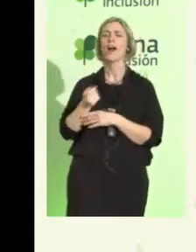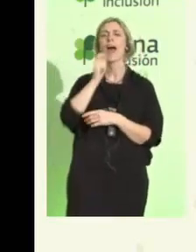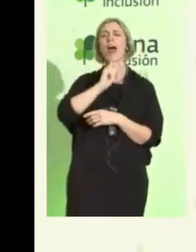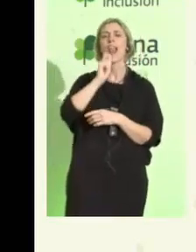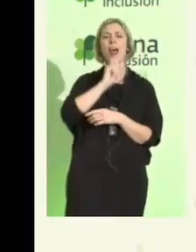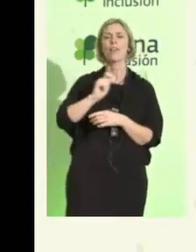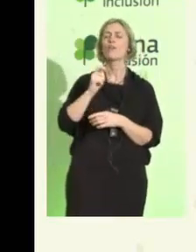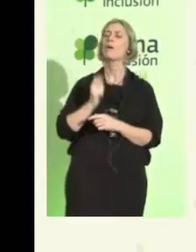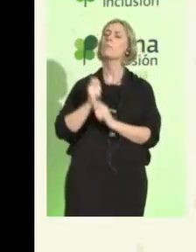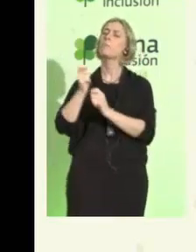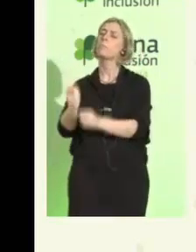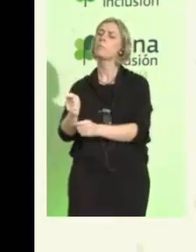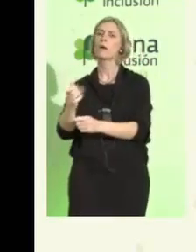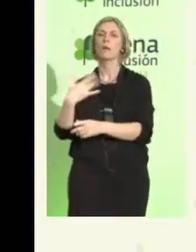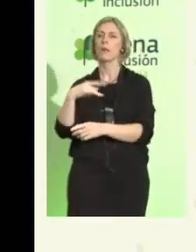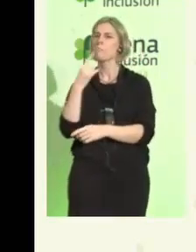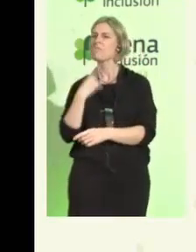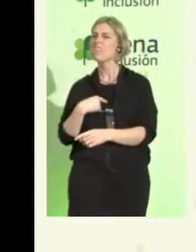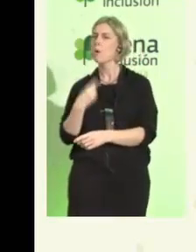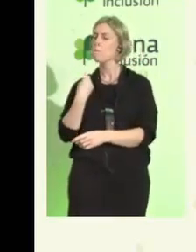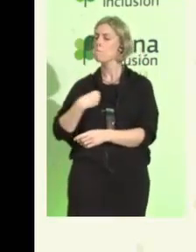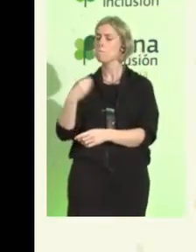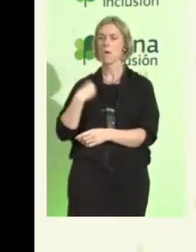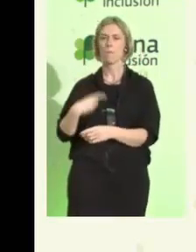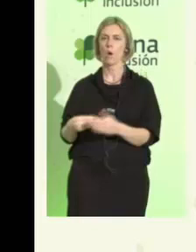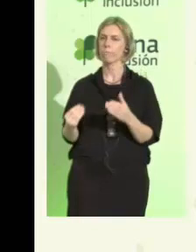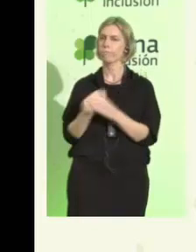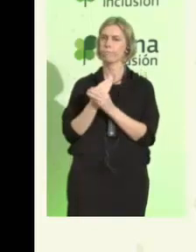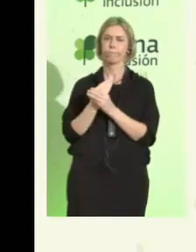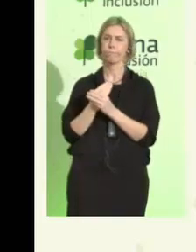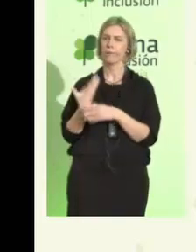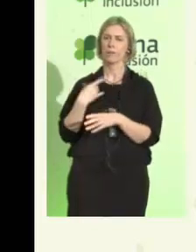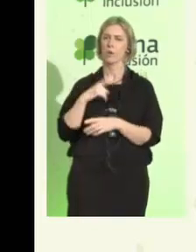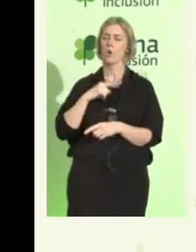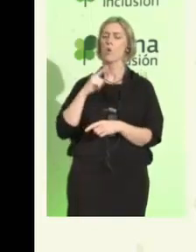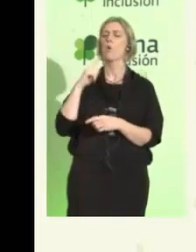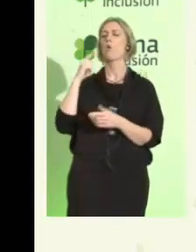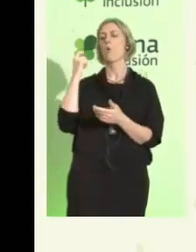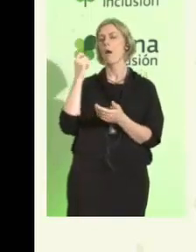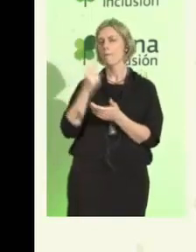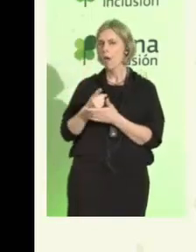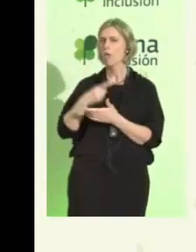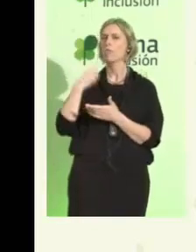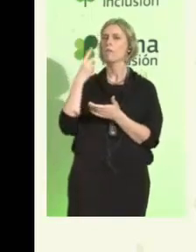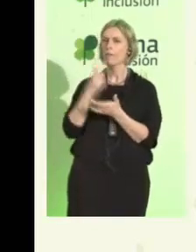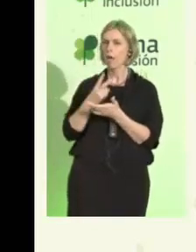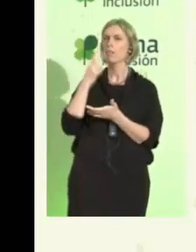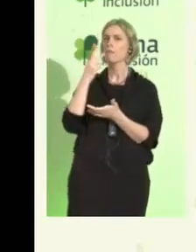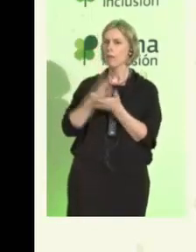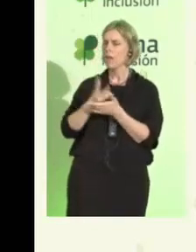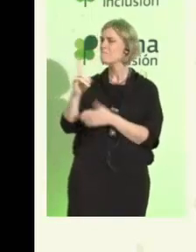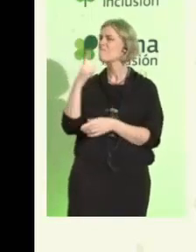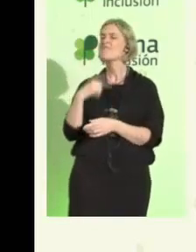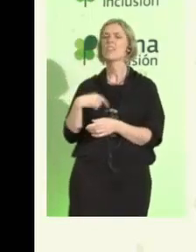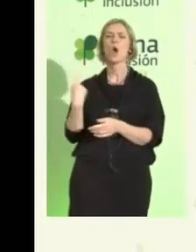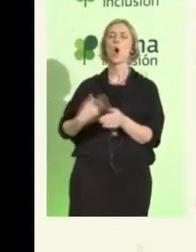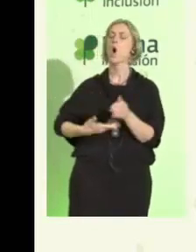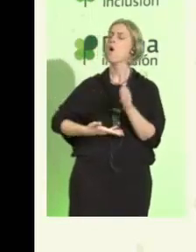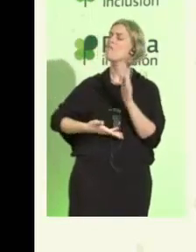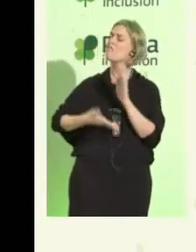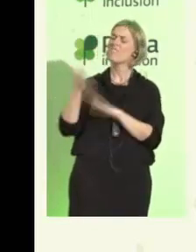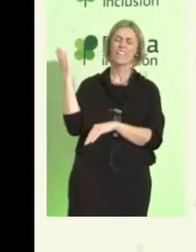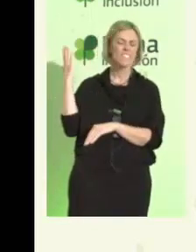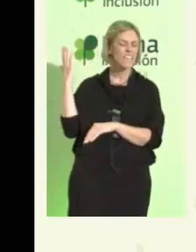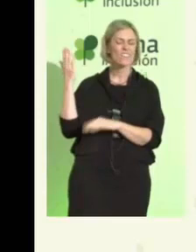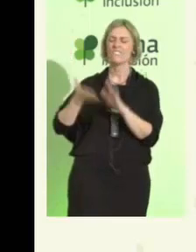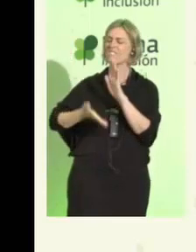mismo. Y volví varias veces. Y me dijo que me fuera. Y luego le llevé esmalte